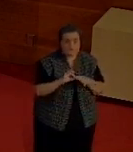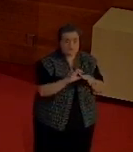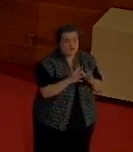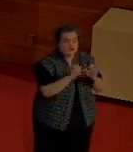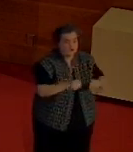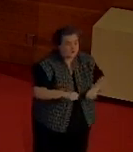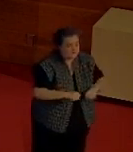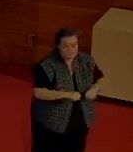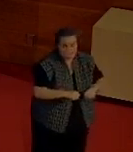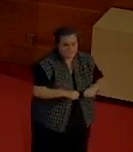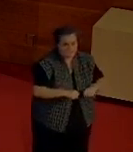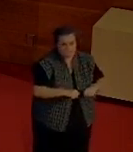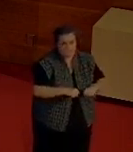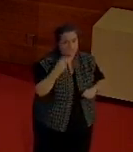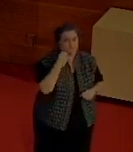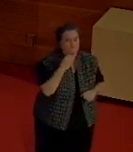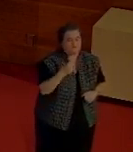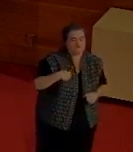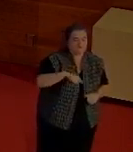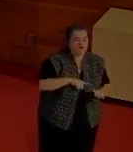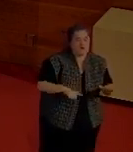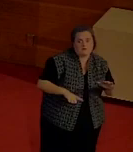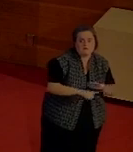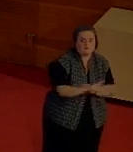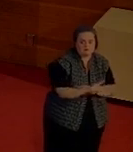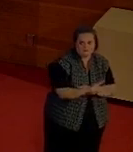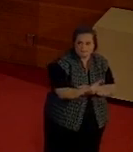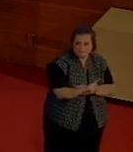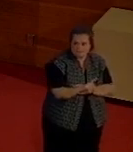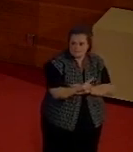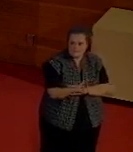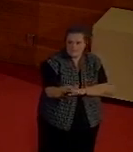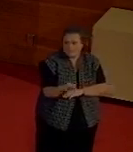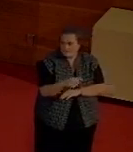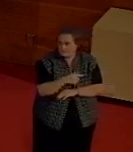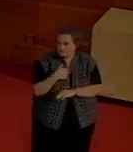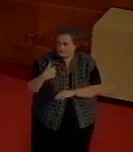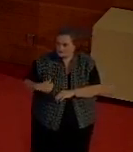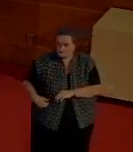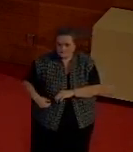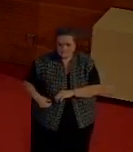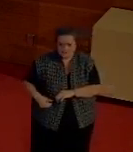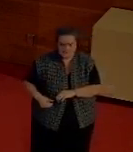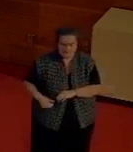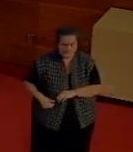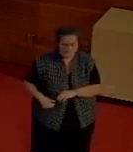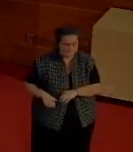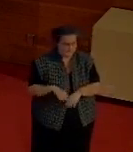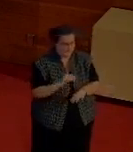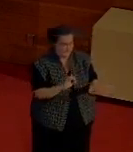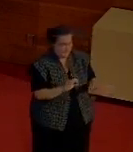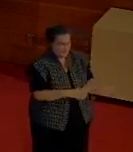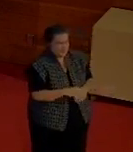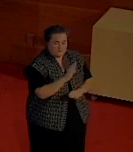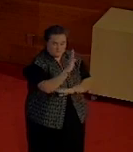vamos más avanzados que ningún otro pongámonos que eso le vamos a sumar a China que lo va a entender así como acabo de decir y que lo va a entender